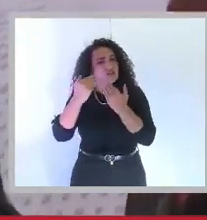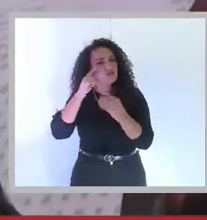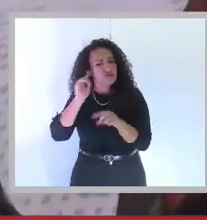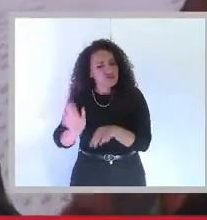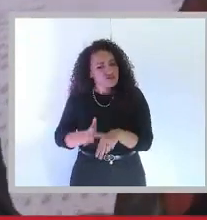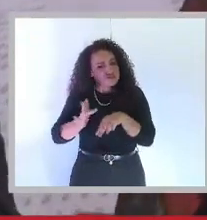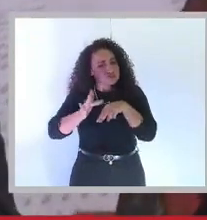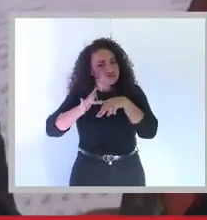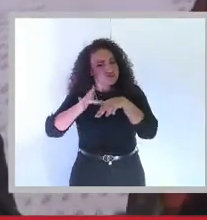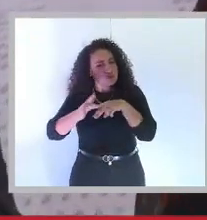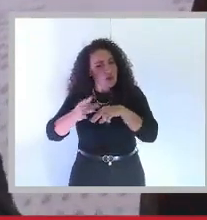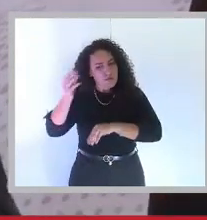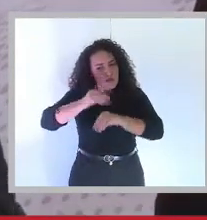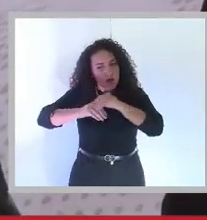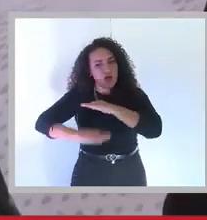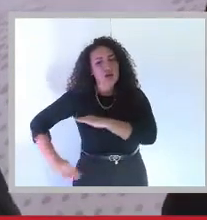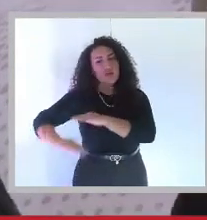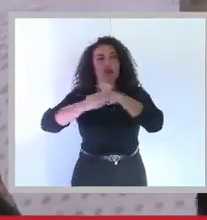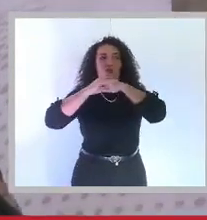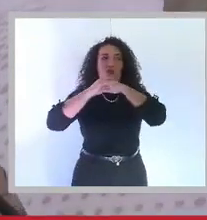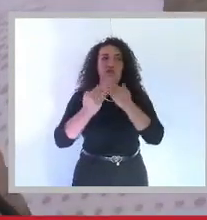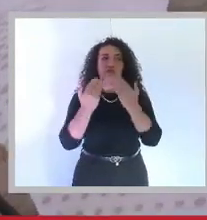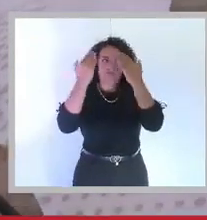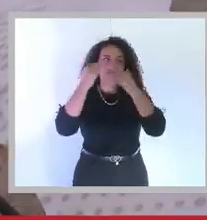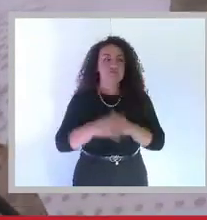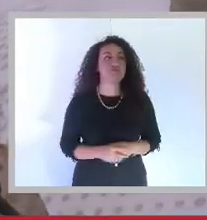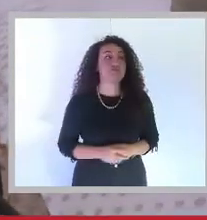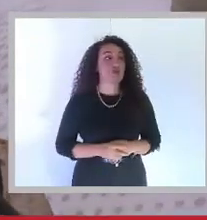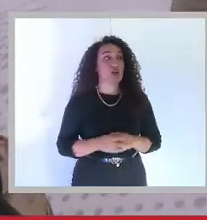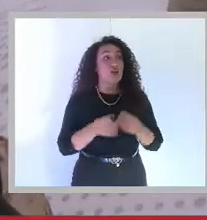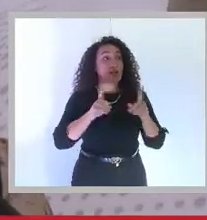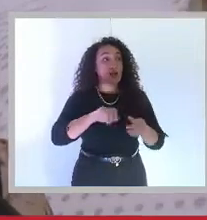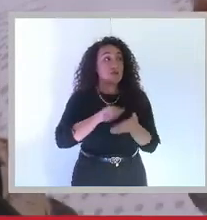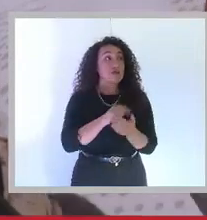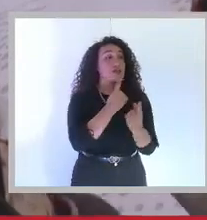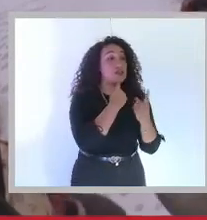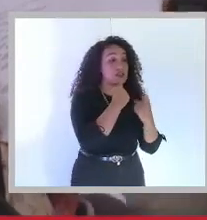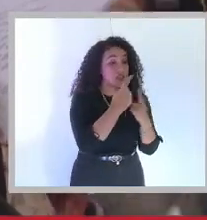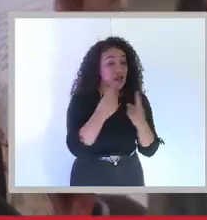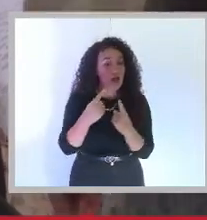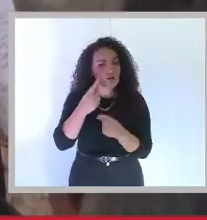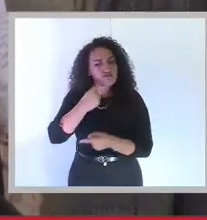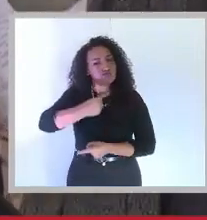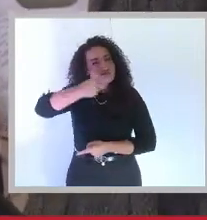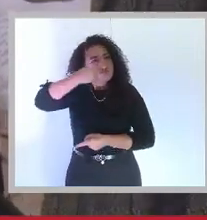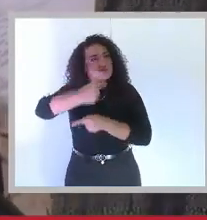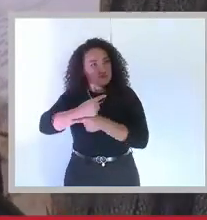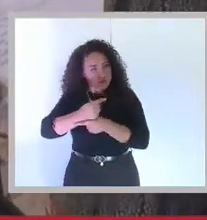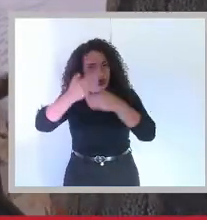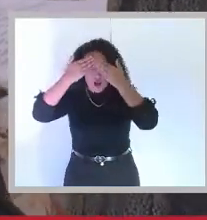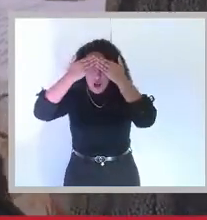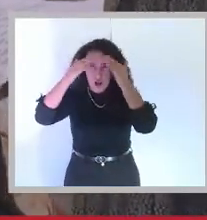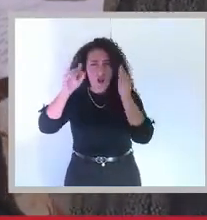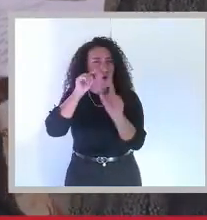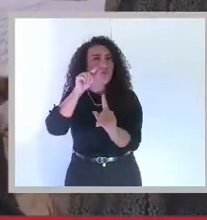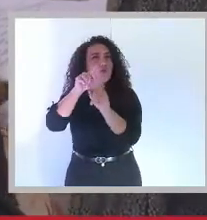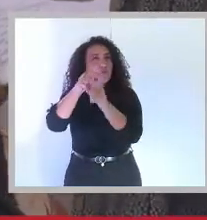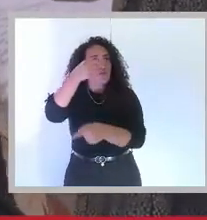igualdad. Además, el diálogo cumple con el objetivo fundamental de la democracia.